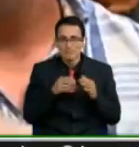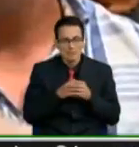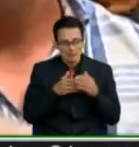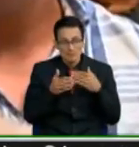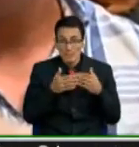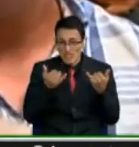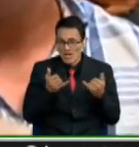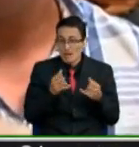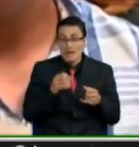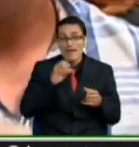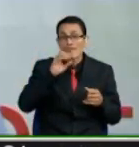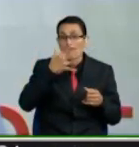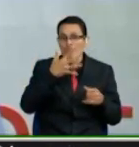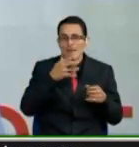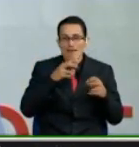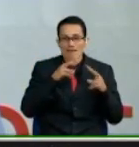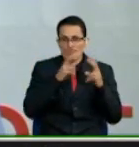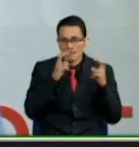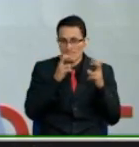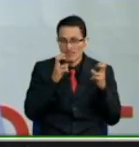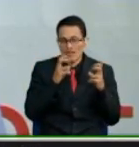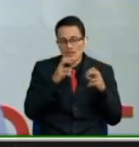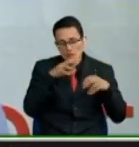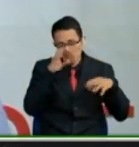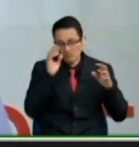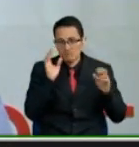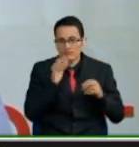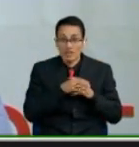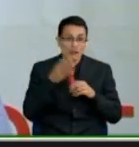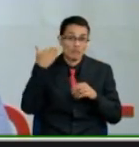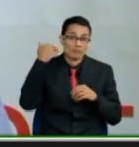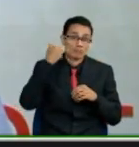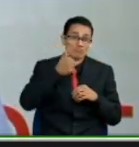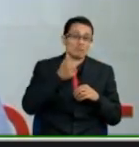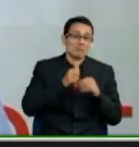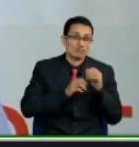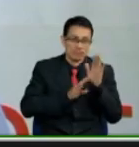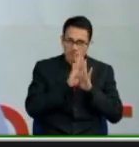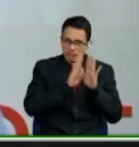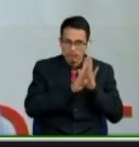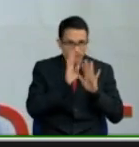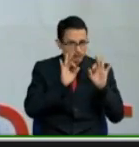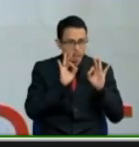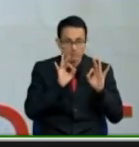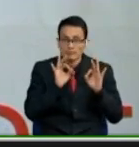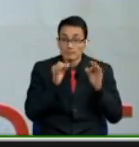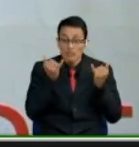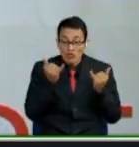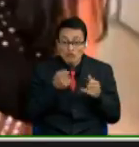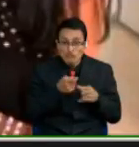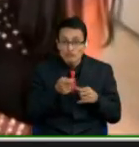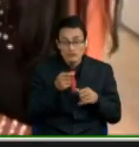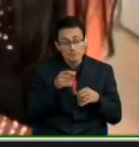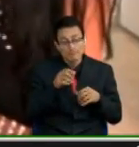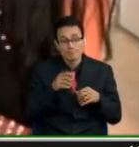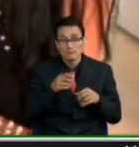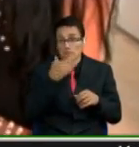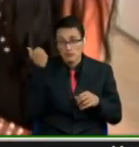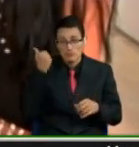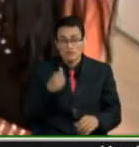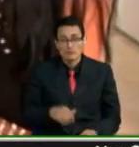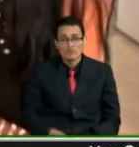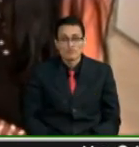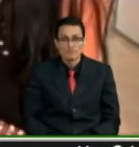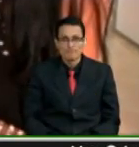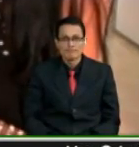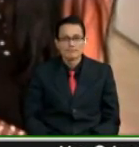edición. La feria ha sido un éxito y esperamos que esta sea mejor. La cita está planteada